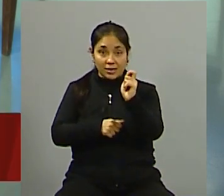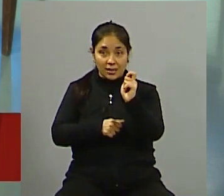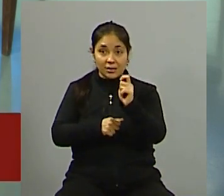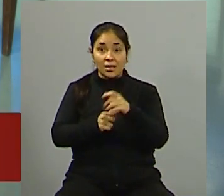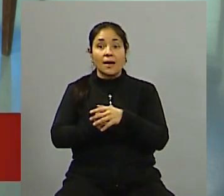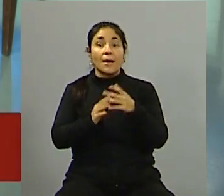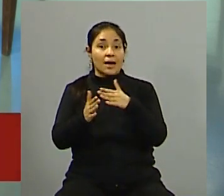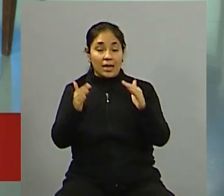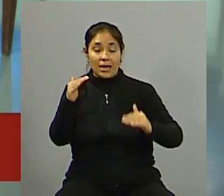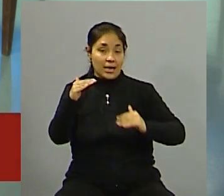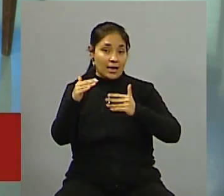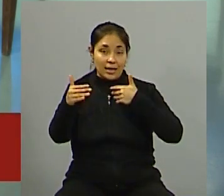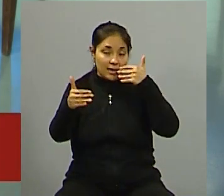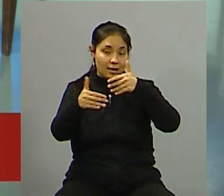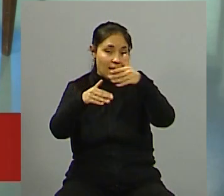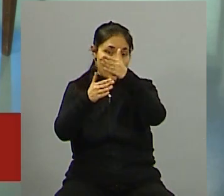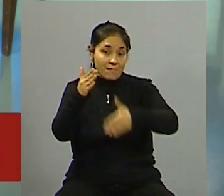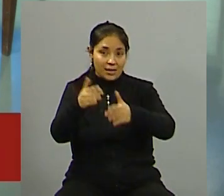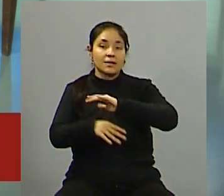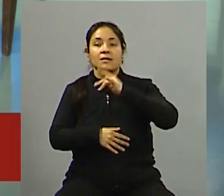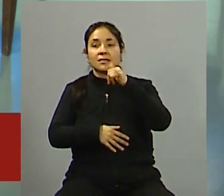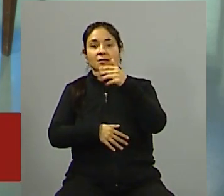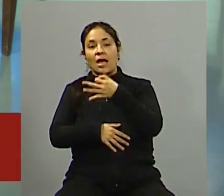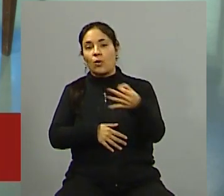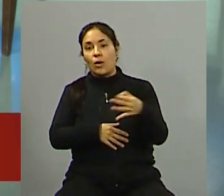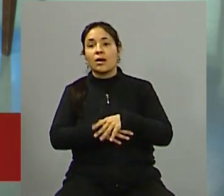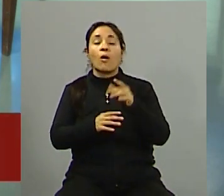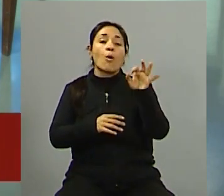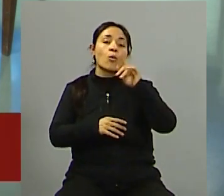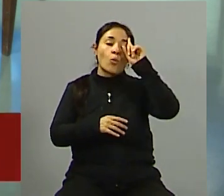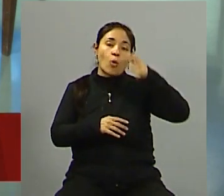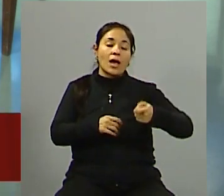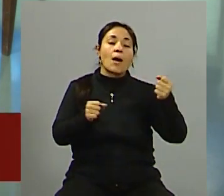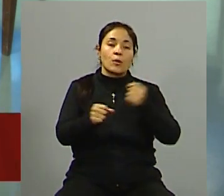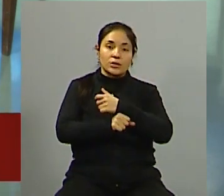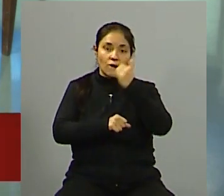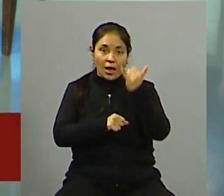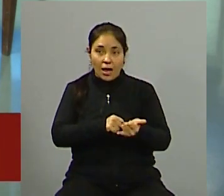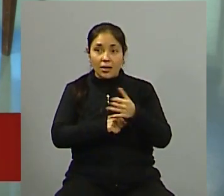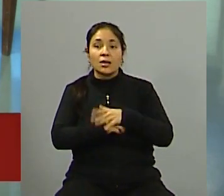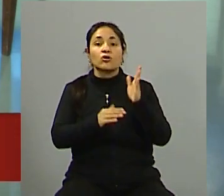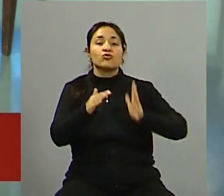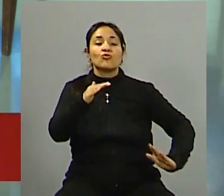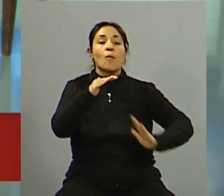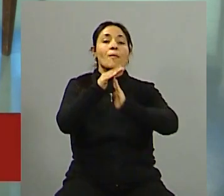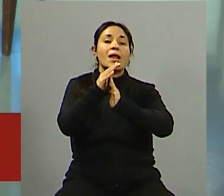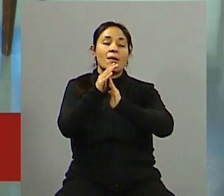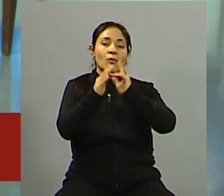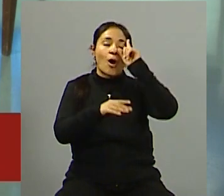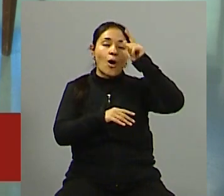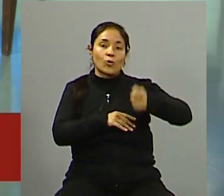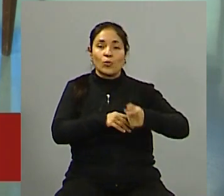Es el límite. Exactamente. Y si no es que hay una aprobación judicial, ¿sí?, del Tribunal Supremo Español y